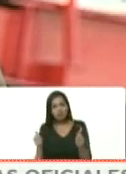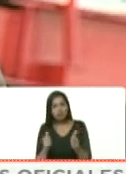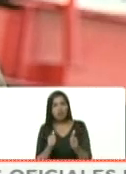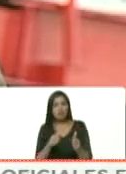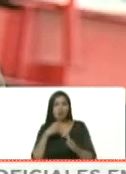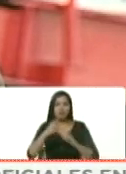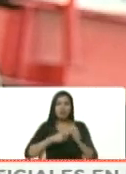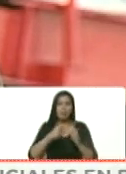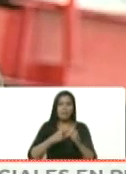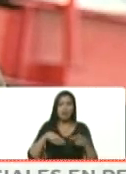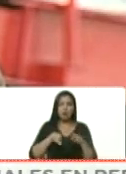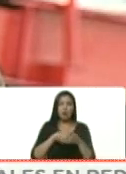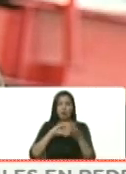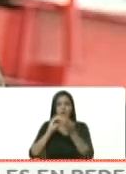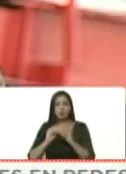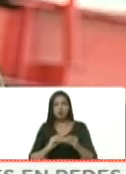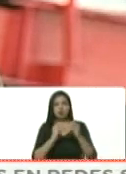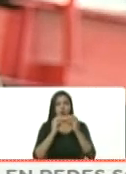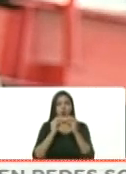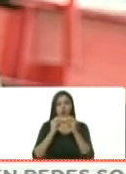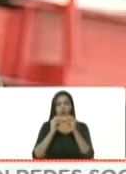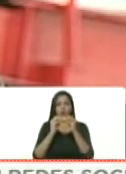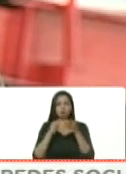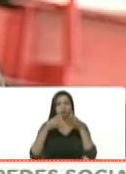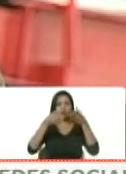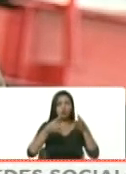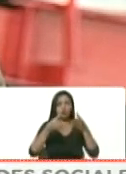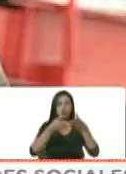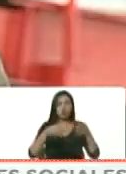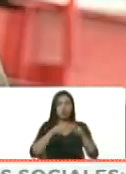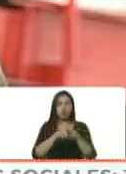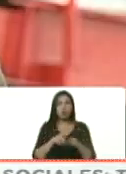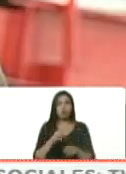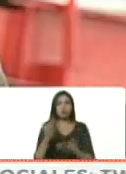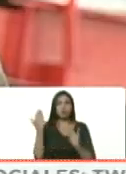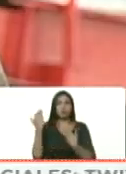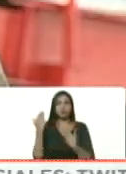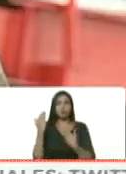amarre y actualización del muelle El Rorro. Adelante.